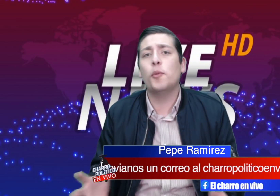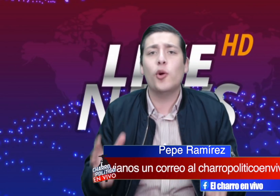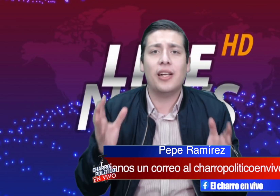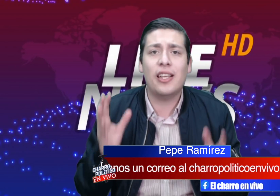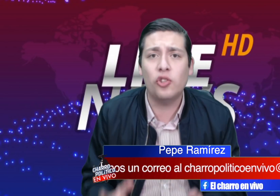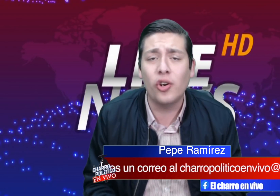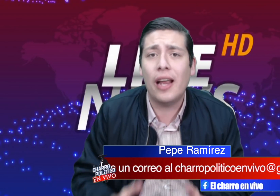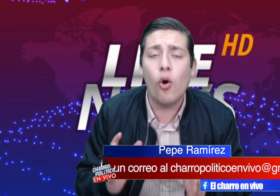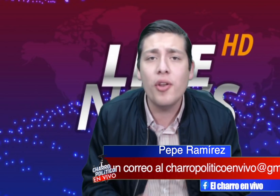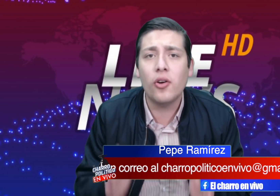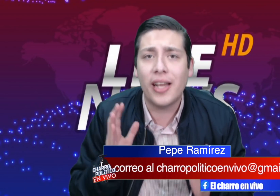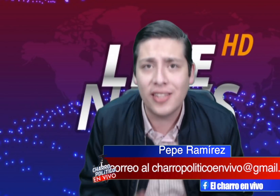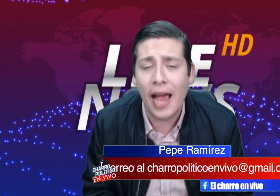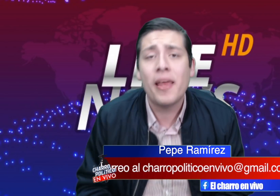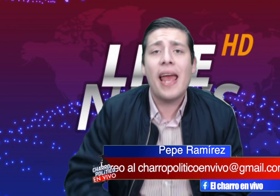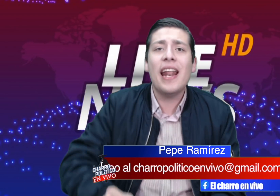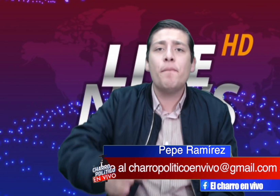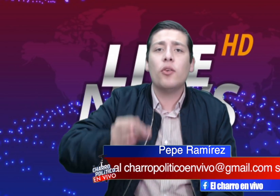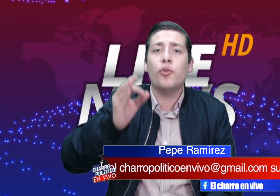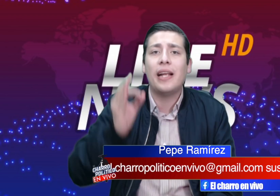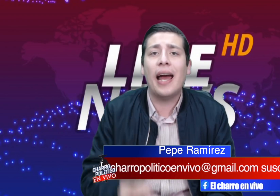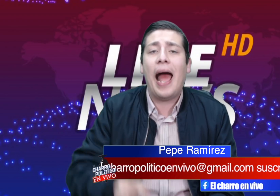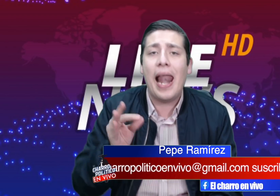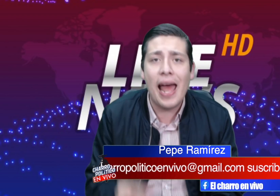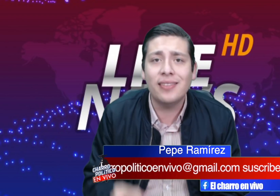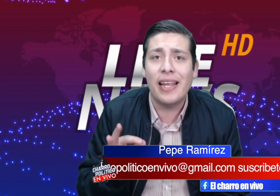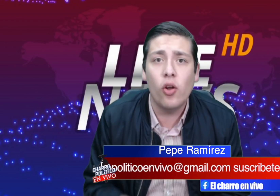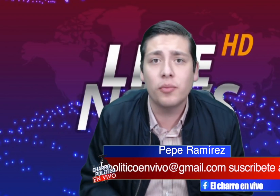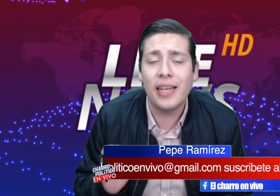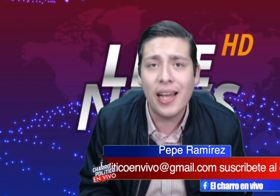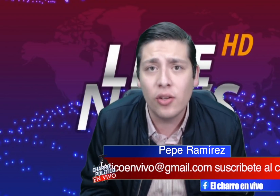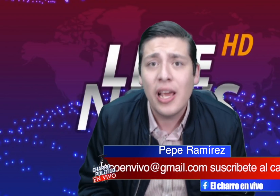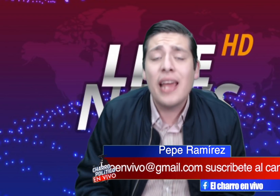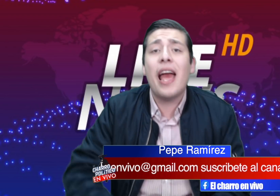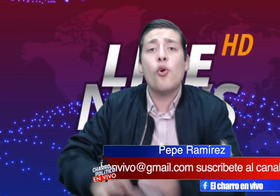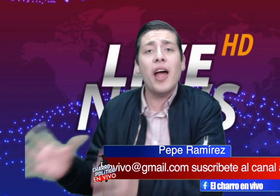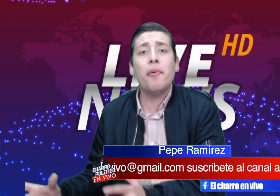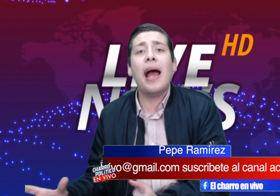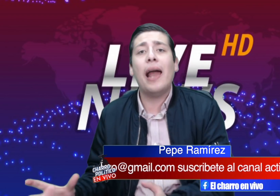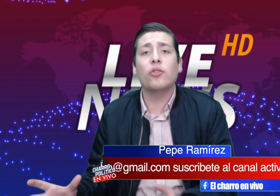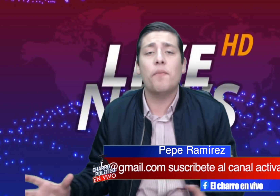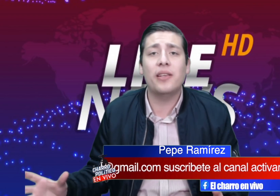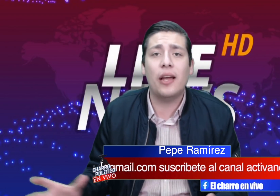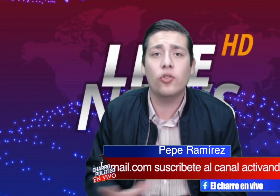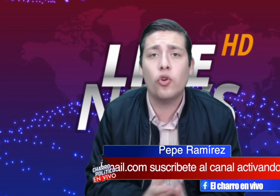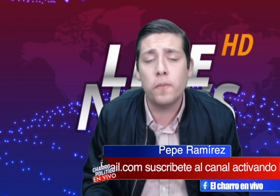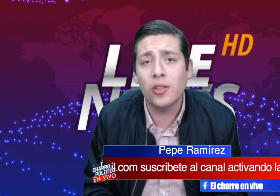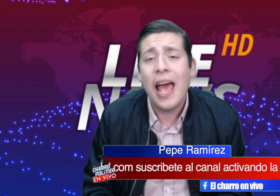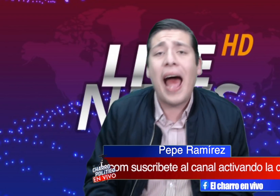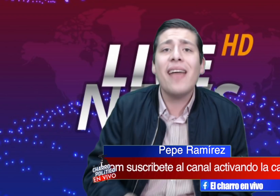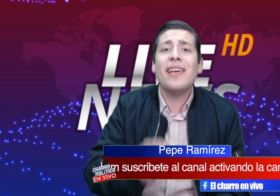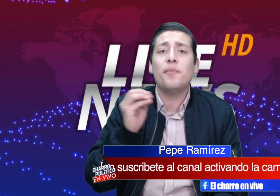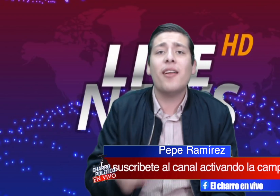de subcontratación que lo único que hacía era perjudicar a las y los mexicanos y ayudaba a los empresarios